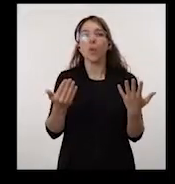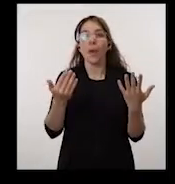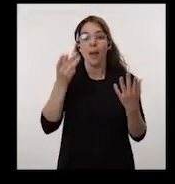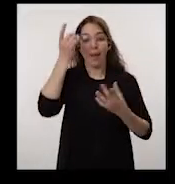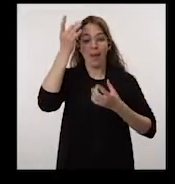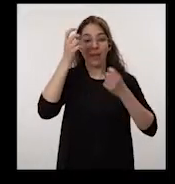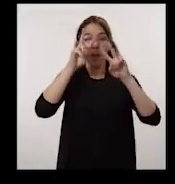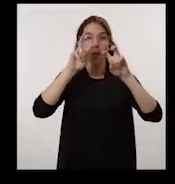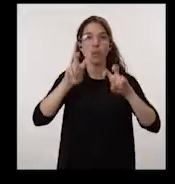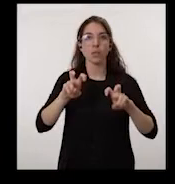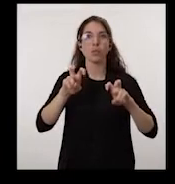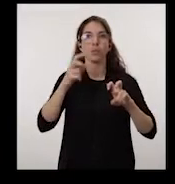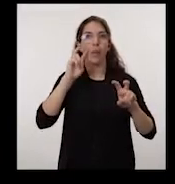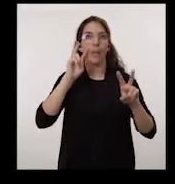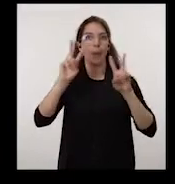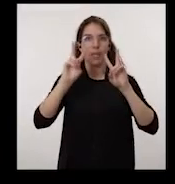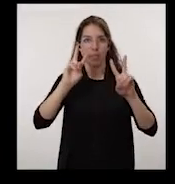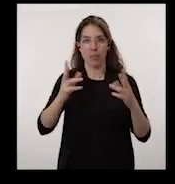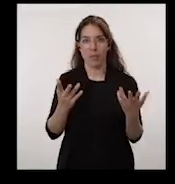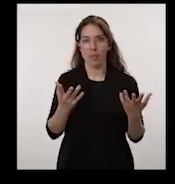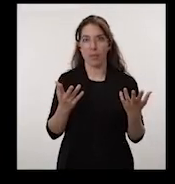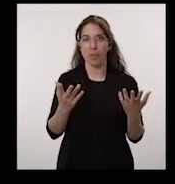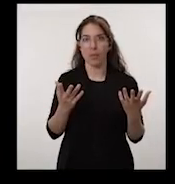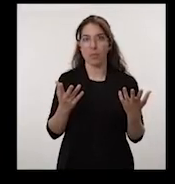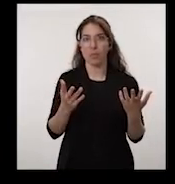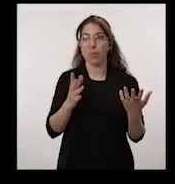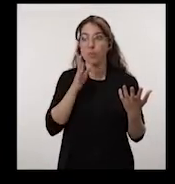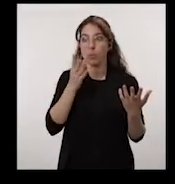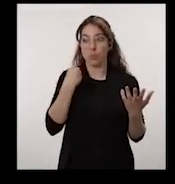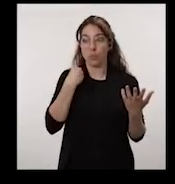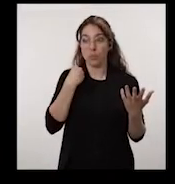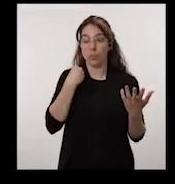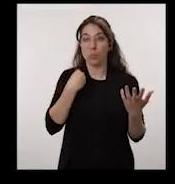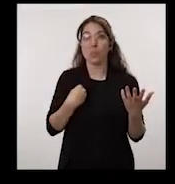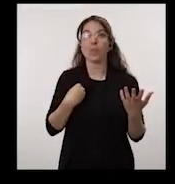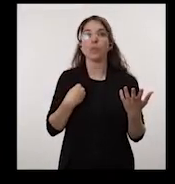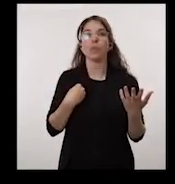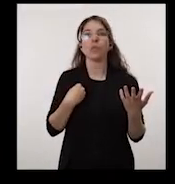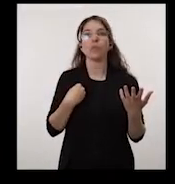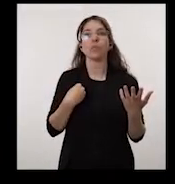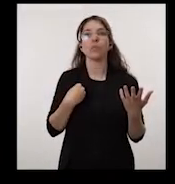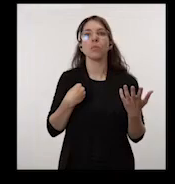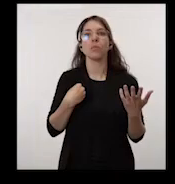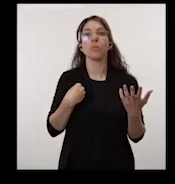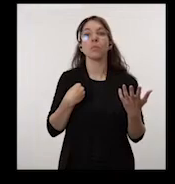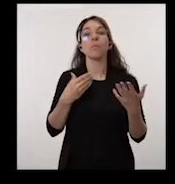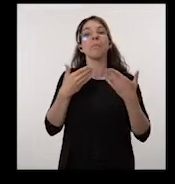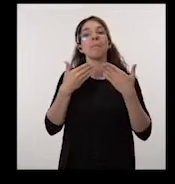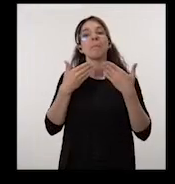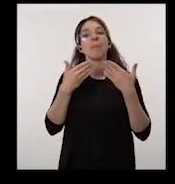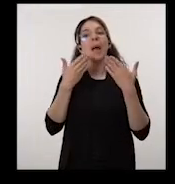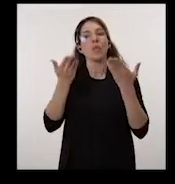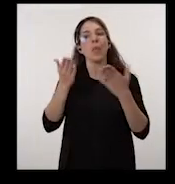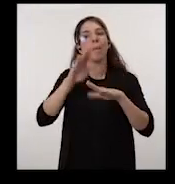a la actividad investigadora de la universidad puesto que ello es la forma de este hecho es lo que permite